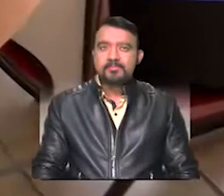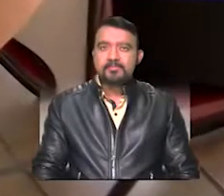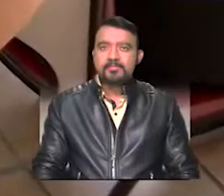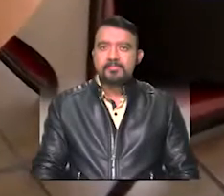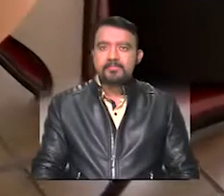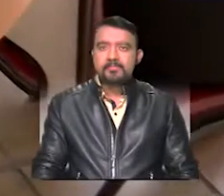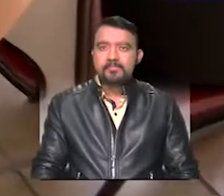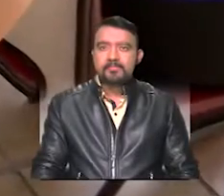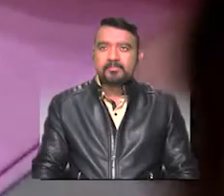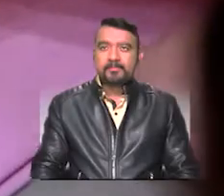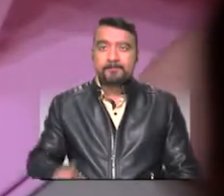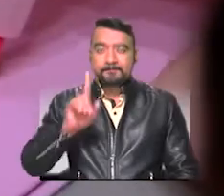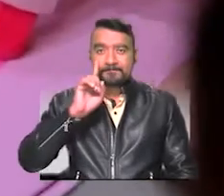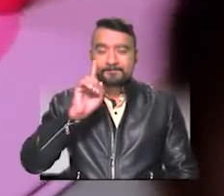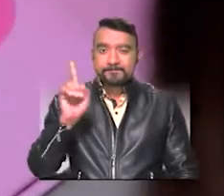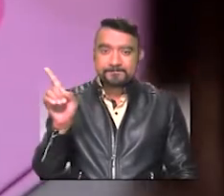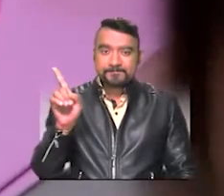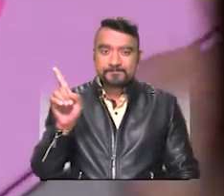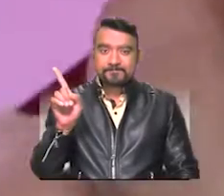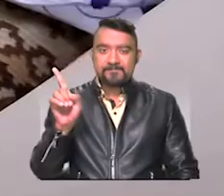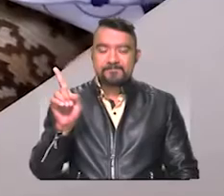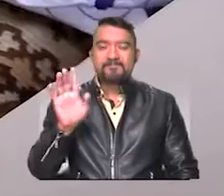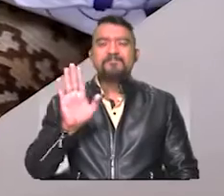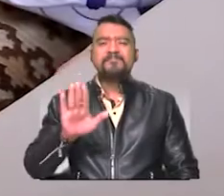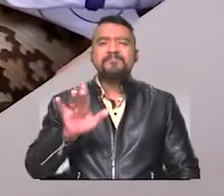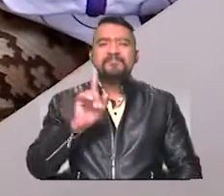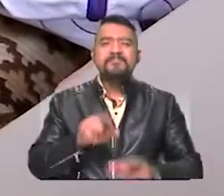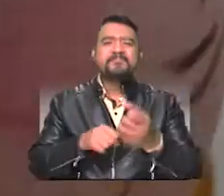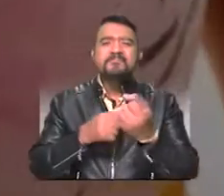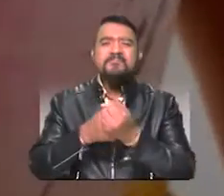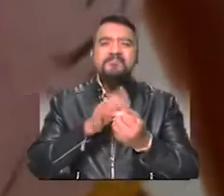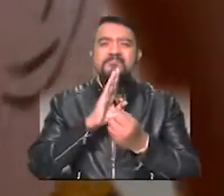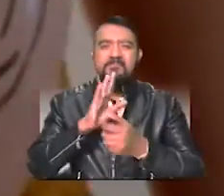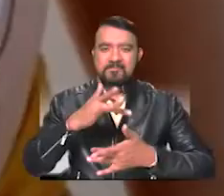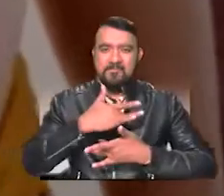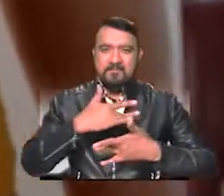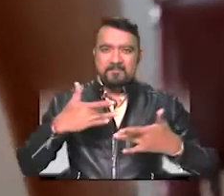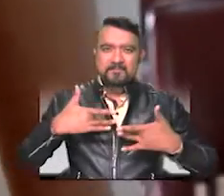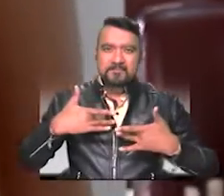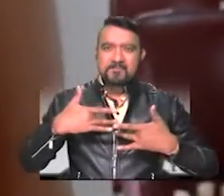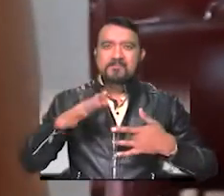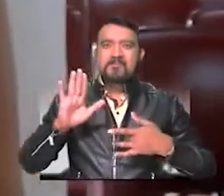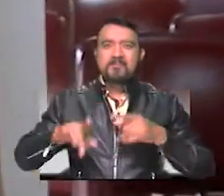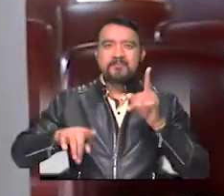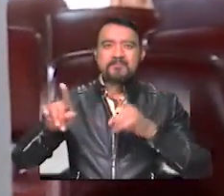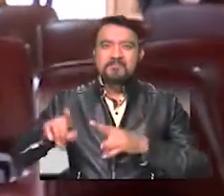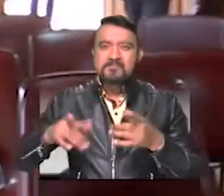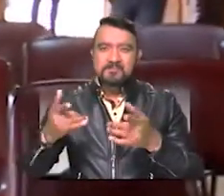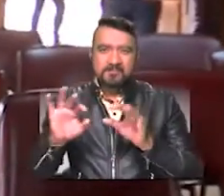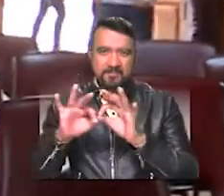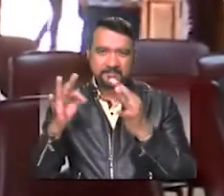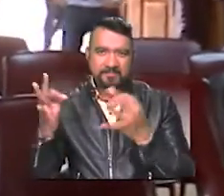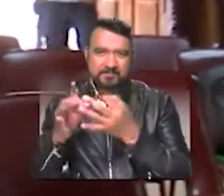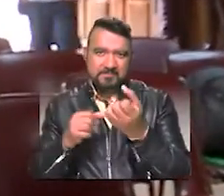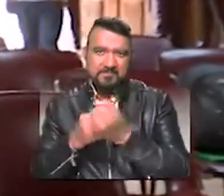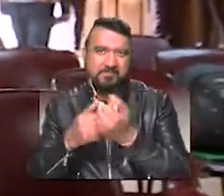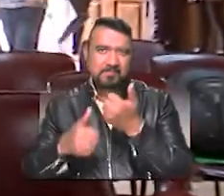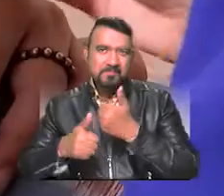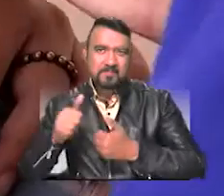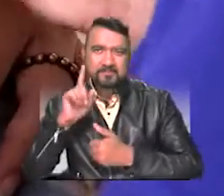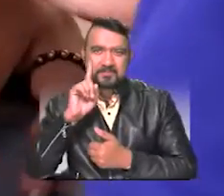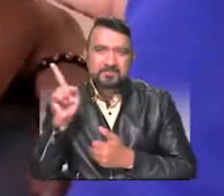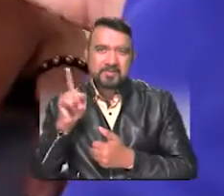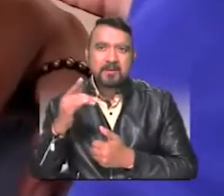Con el programa Plan Cigüeña, la Secretaría de Salud y la Secretaría de Familia pretenden orientar, por medio de ciclos de